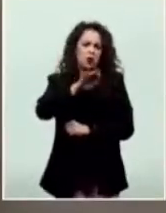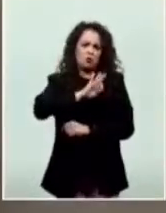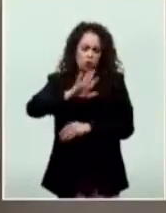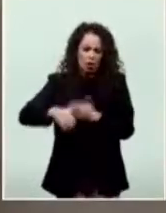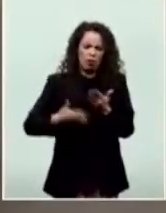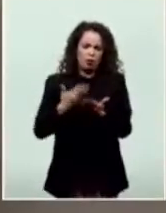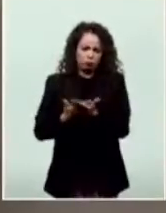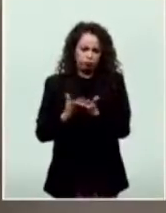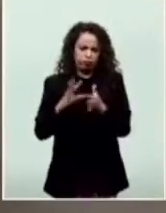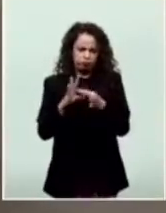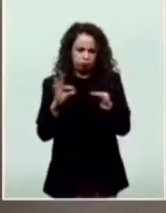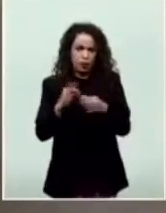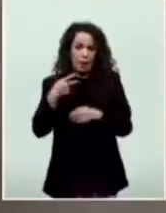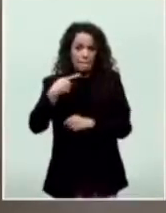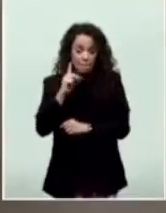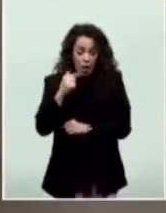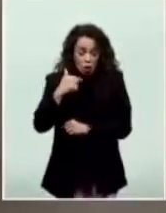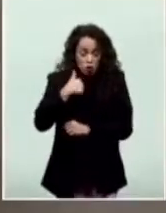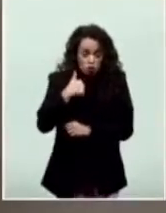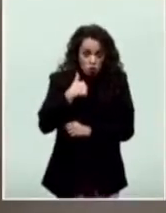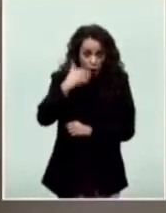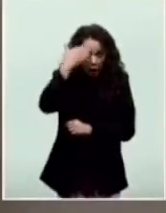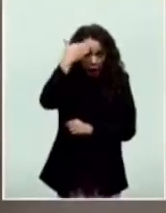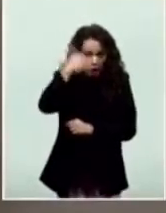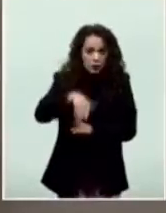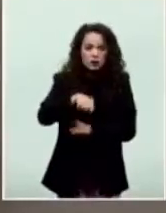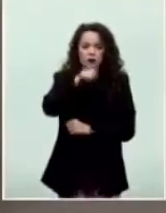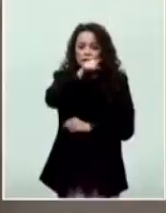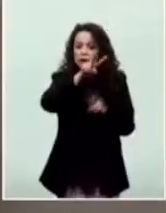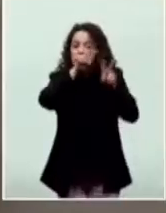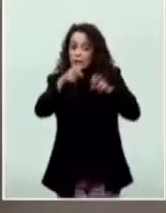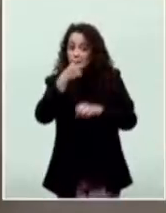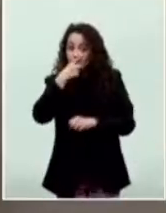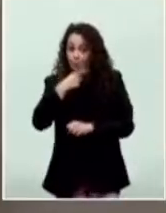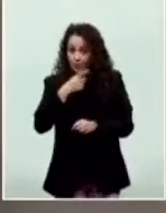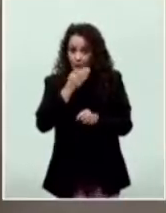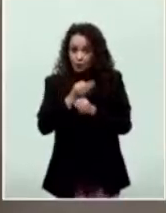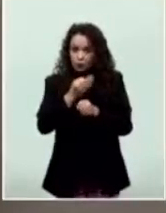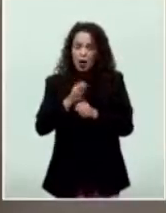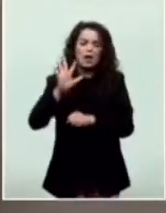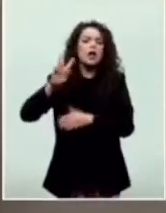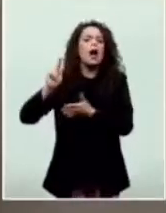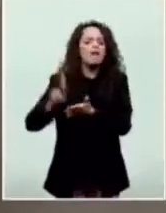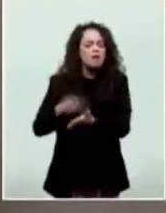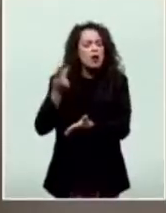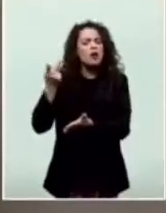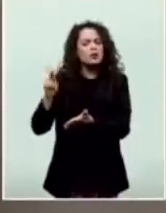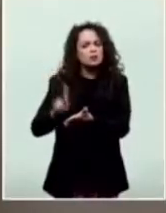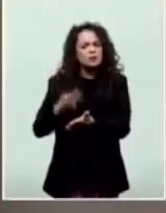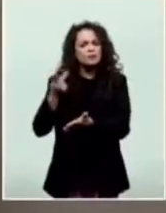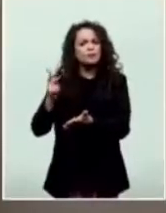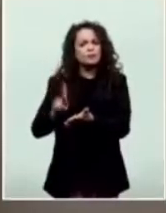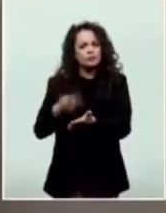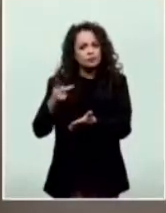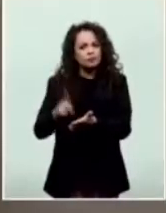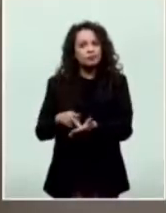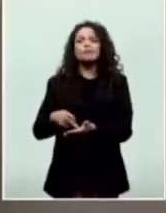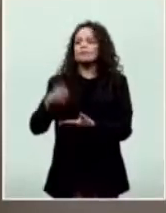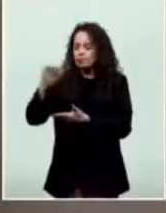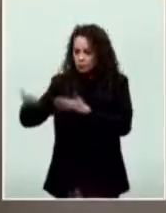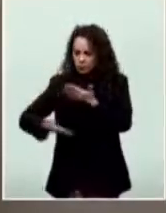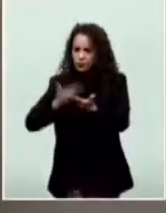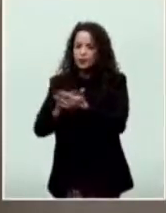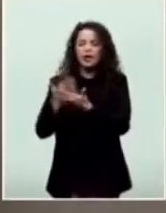yo sé, en este caso que usted plantea, ya varias veces se ha planteado el caso y los jueces